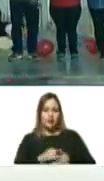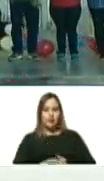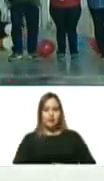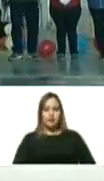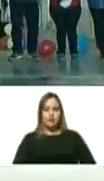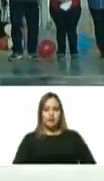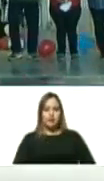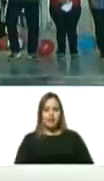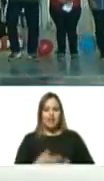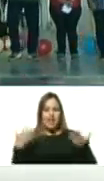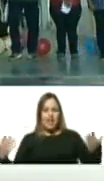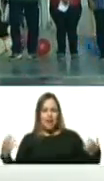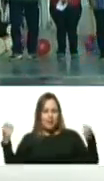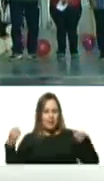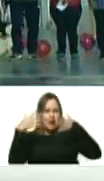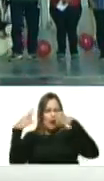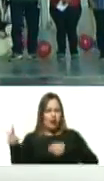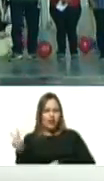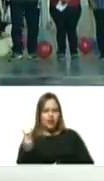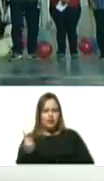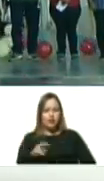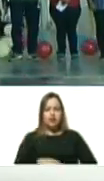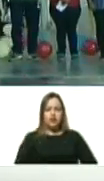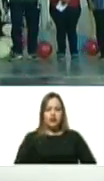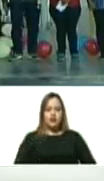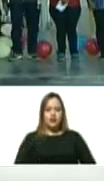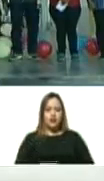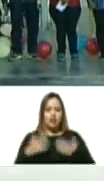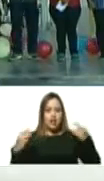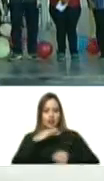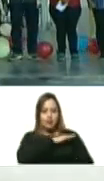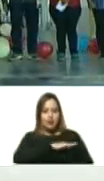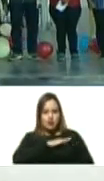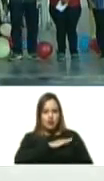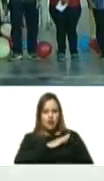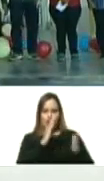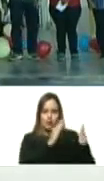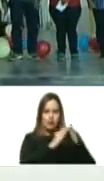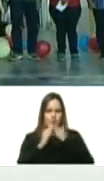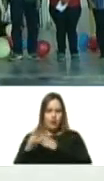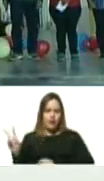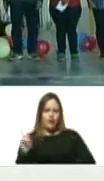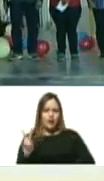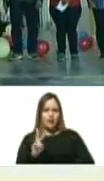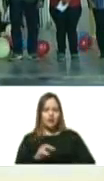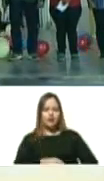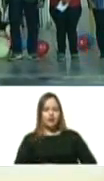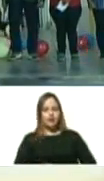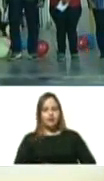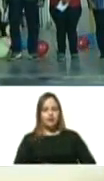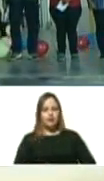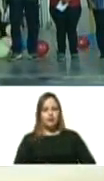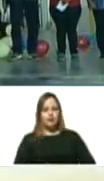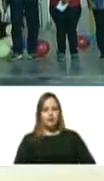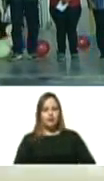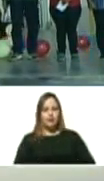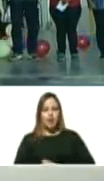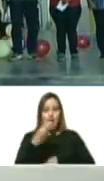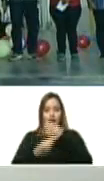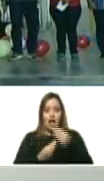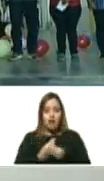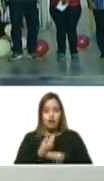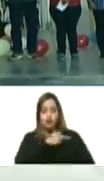El gran milagro de Venezuela. La gran misión Vivienda Venezuela. Creado por